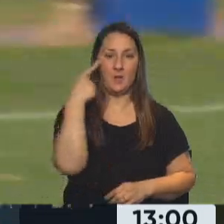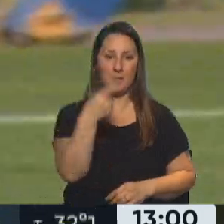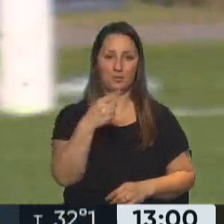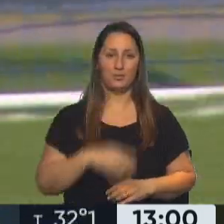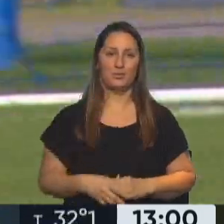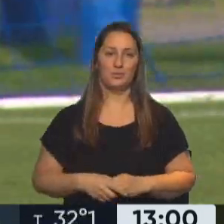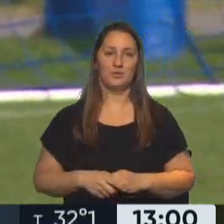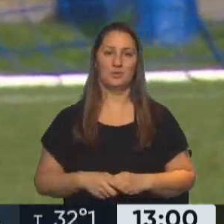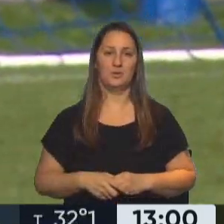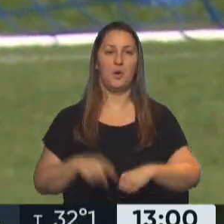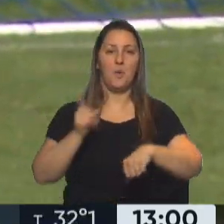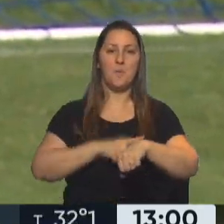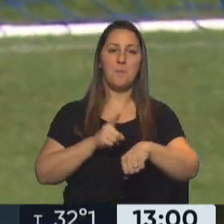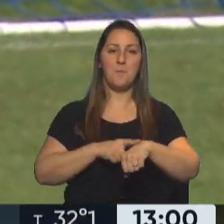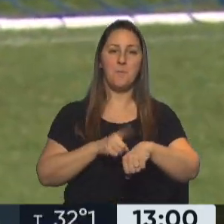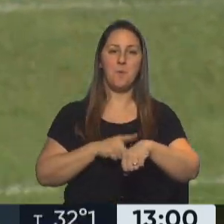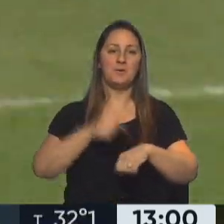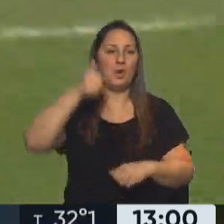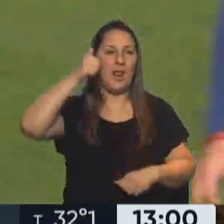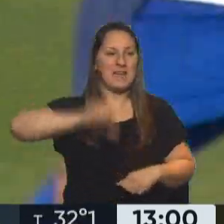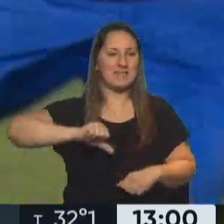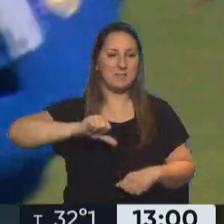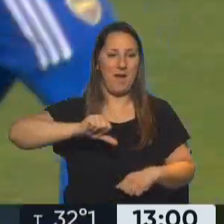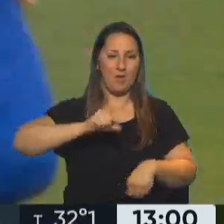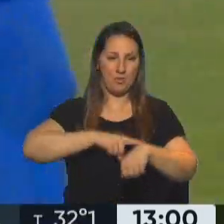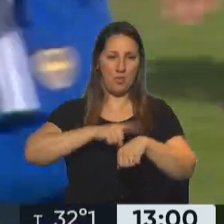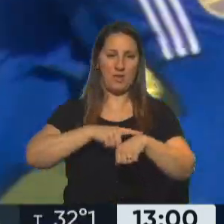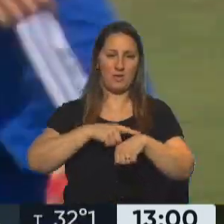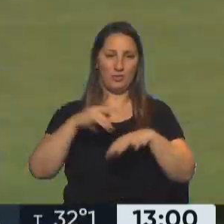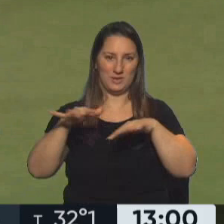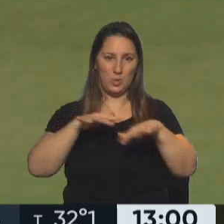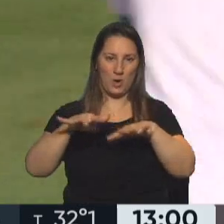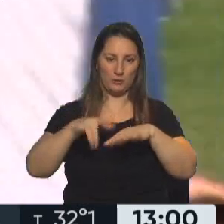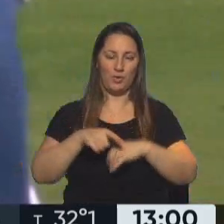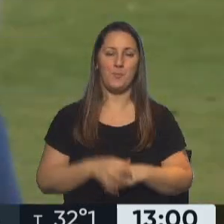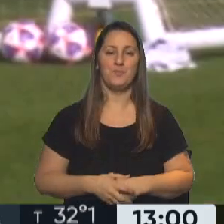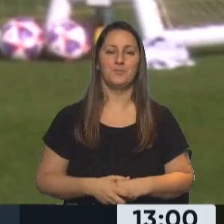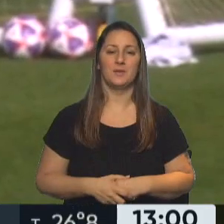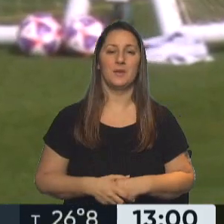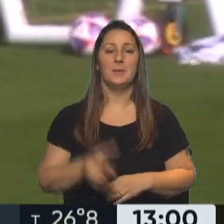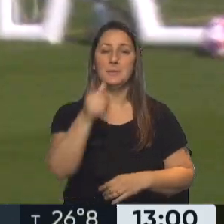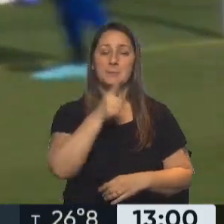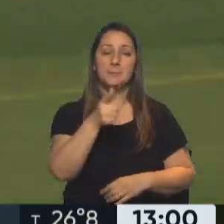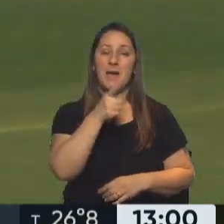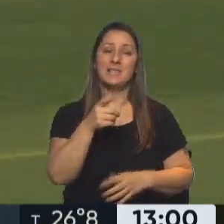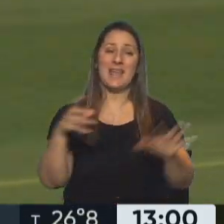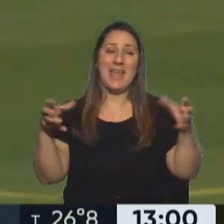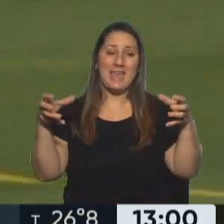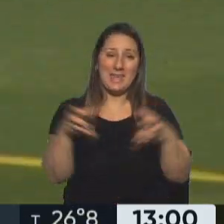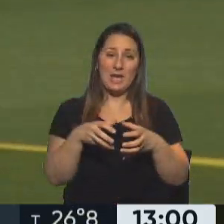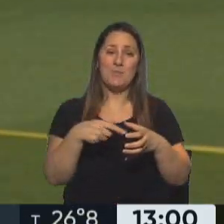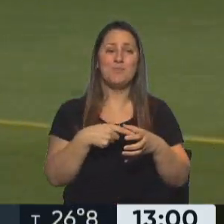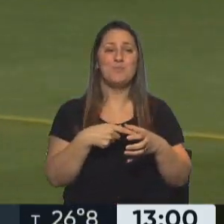el momento y la pierna que estuvo dañada en aquella ocasión y bueno y la sensación entonces que un equipo que va a tener